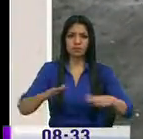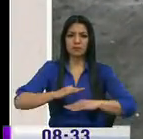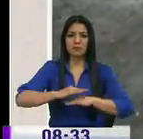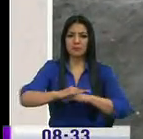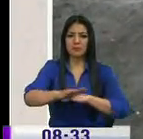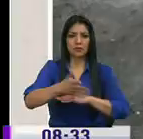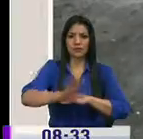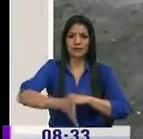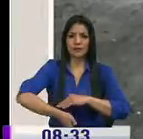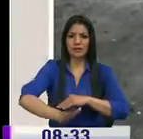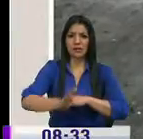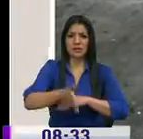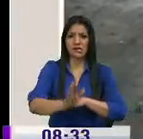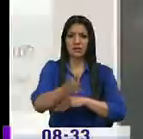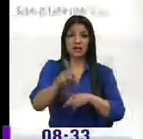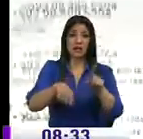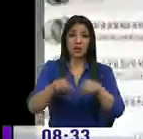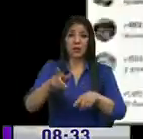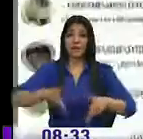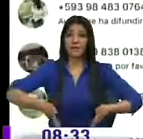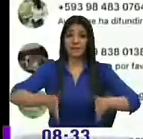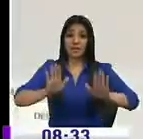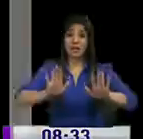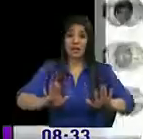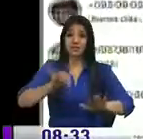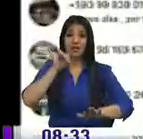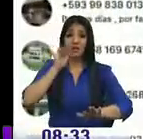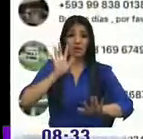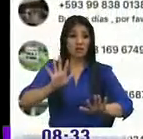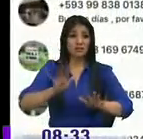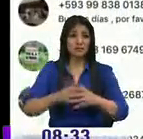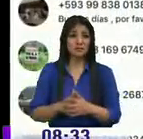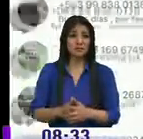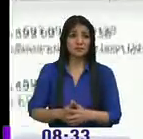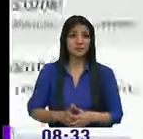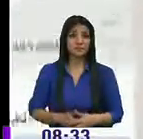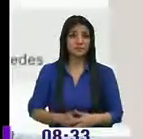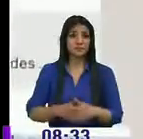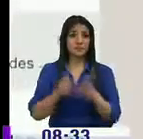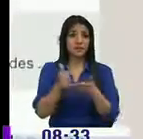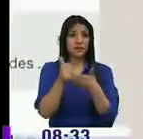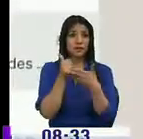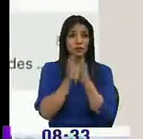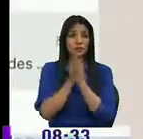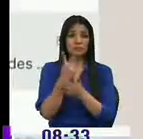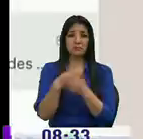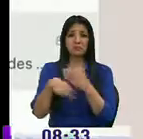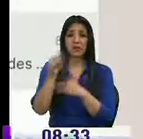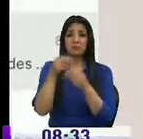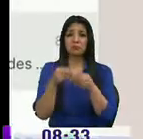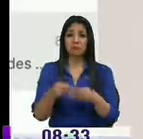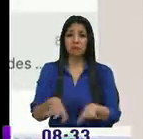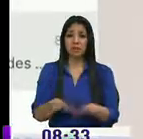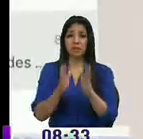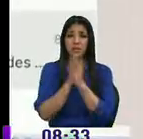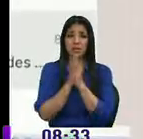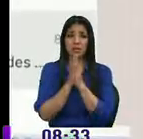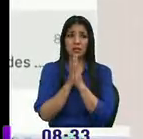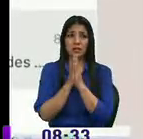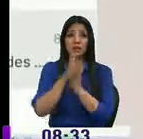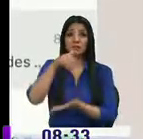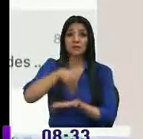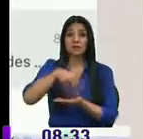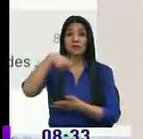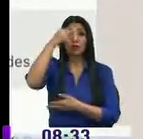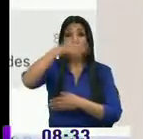pavimento, una vía. Qué pena que muchas veces de Rumiñahui estén así, ¿no? Lástima. Ayúdeme a encontrar a mi hija, se me perdió la última vez en el sector del Centro Norte, 6